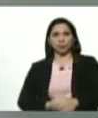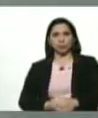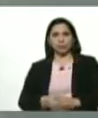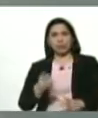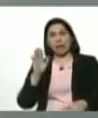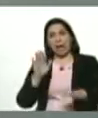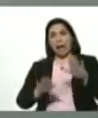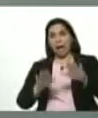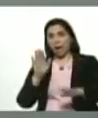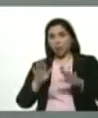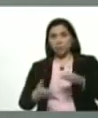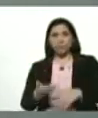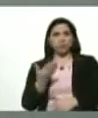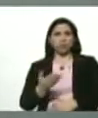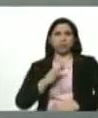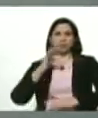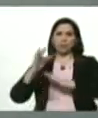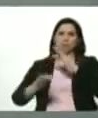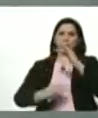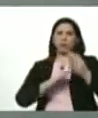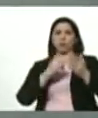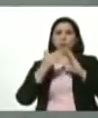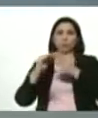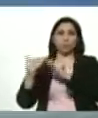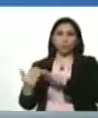fundamental la transmisión comunitaria